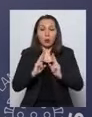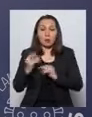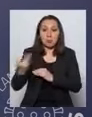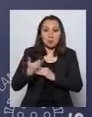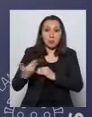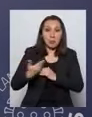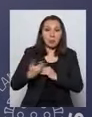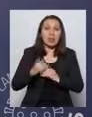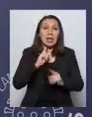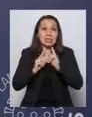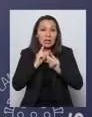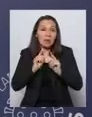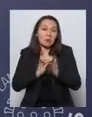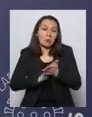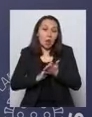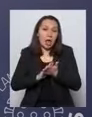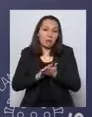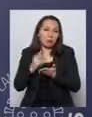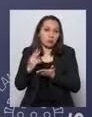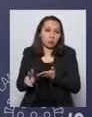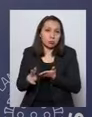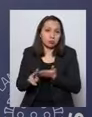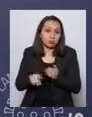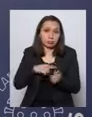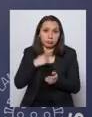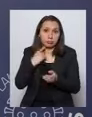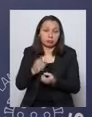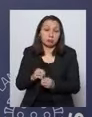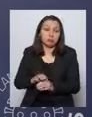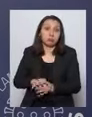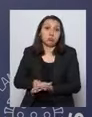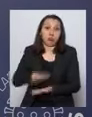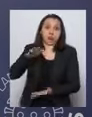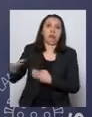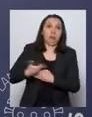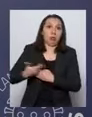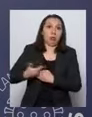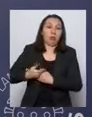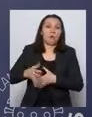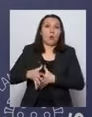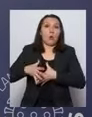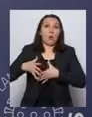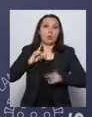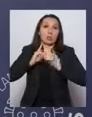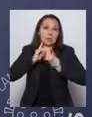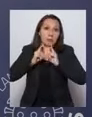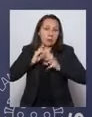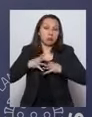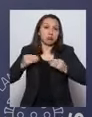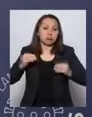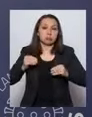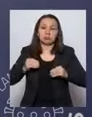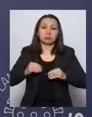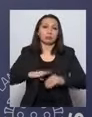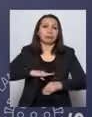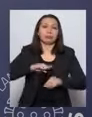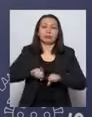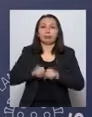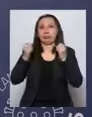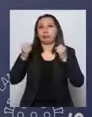demanda x establecida evidentemente este exceso de demanda les produjo un quiebre de stock